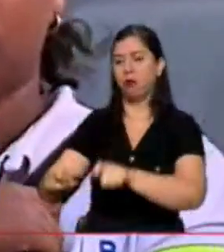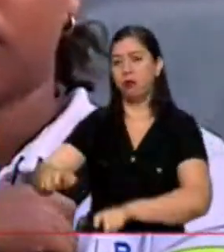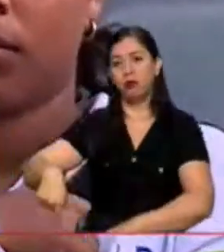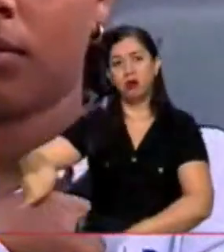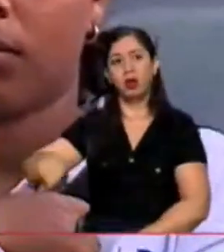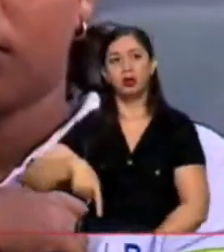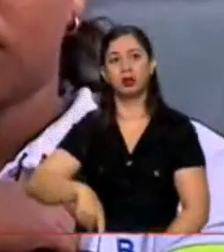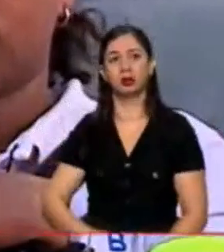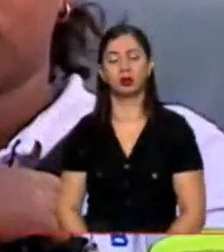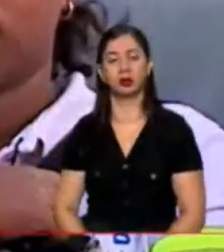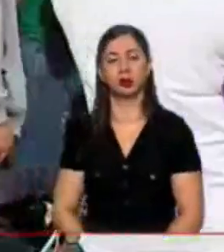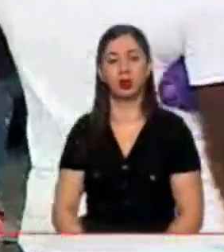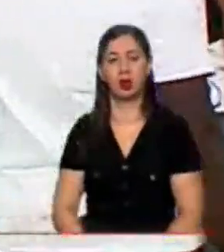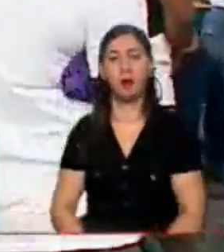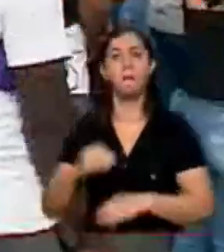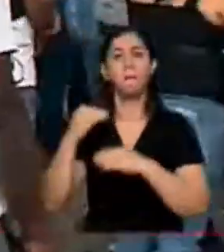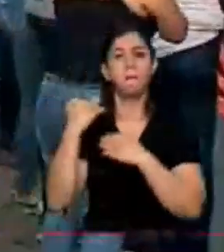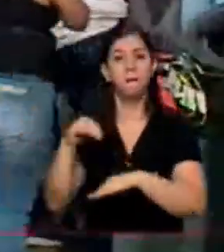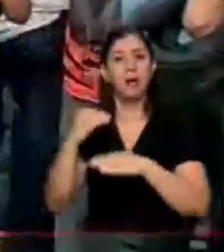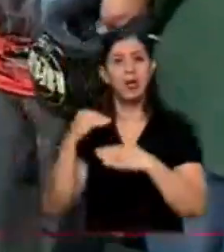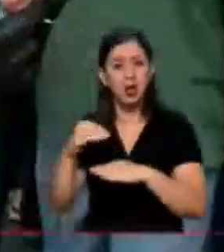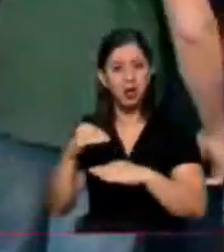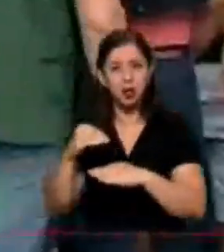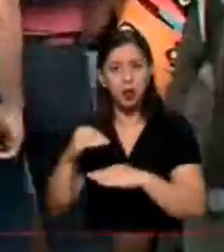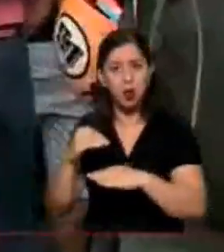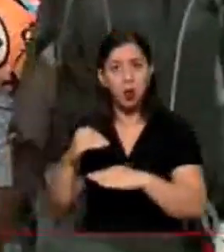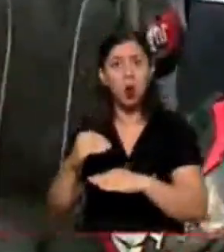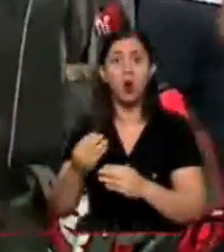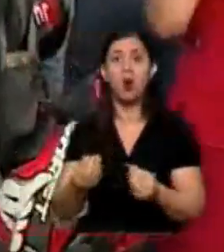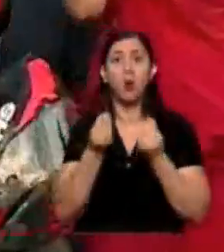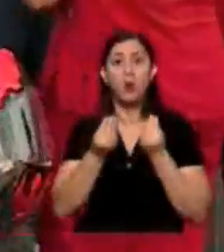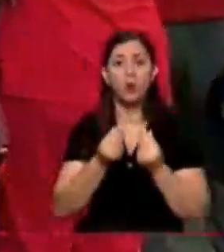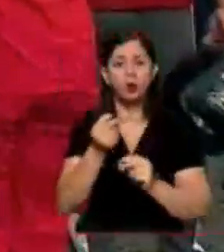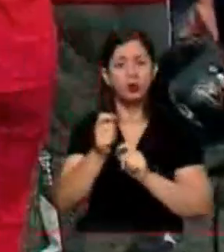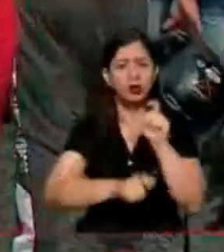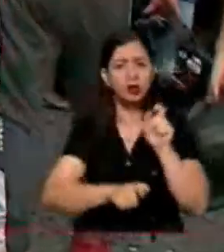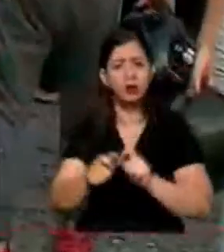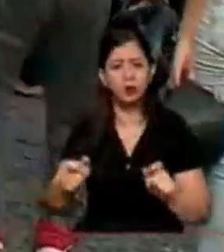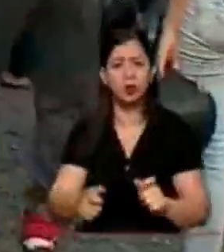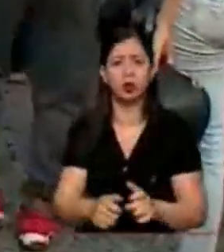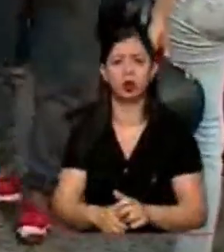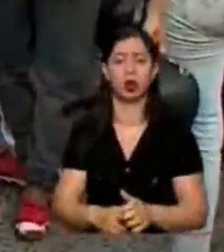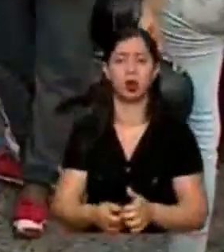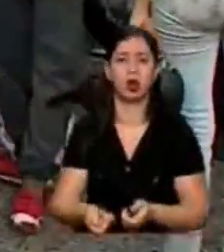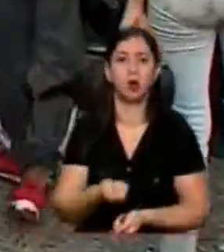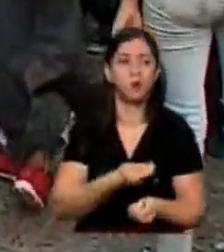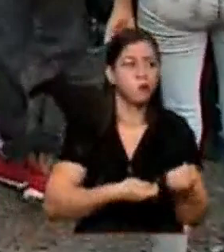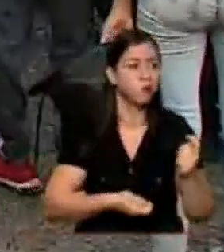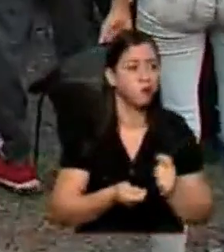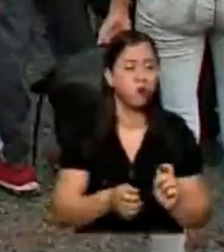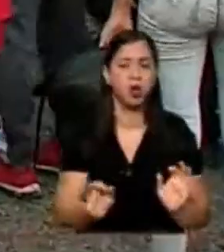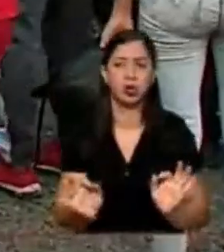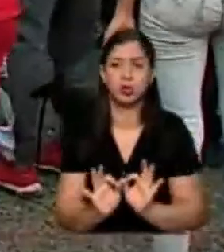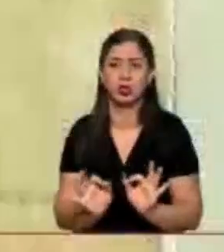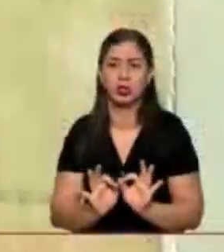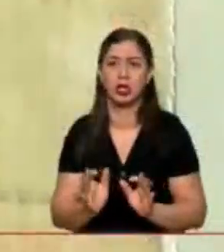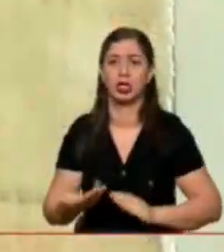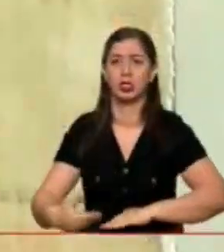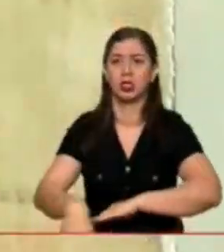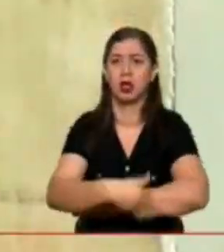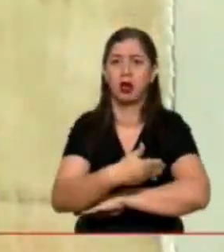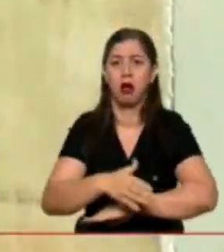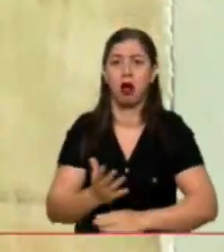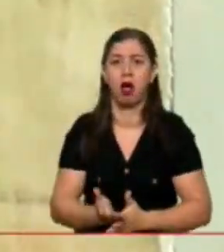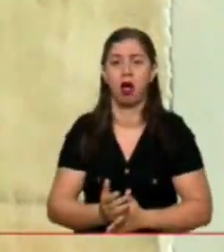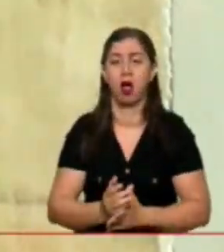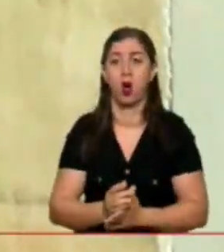que devengan el salario mínimo, pero hay personas, muchas, que viven de la economía informal. Hay personas que han